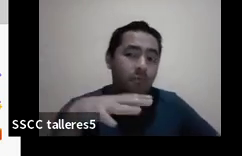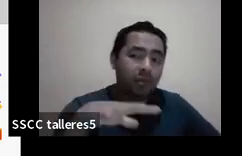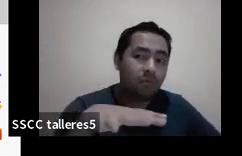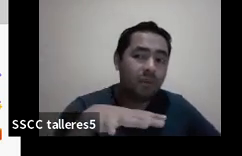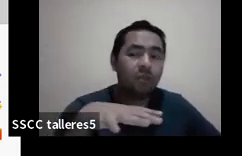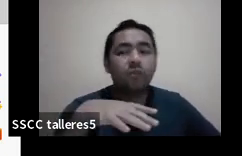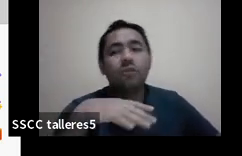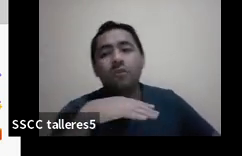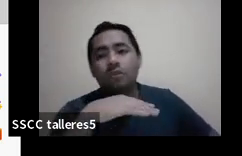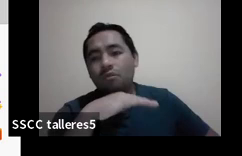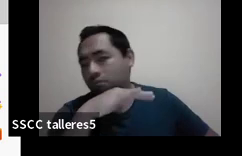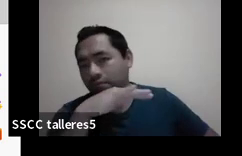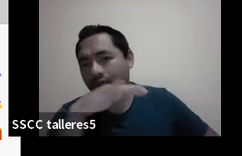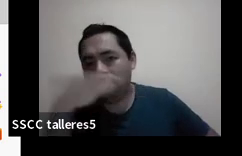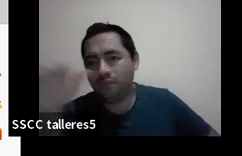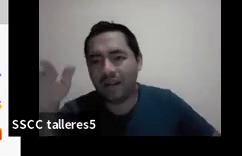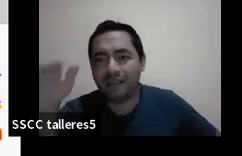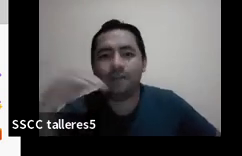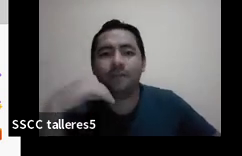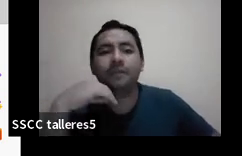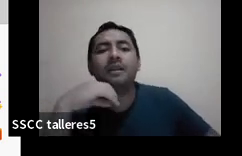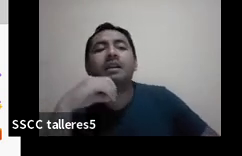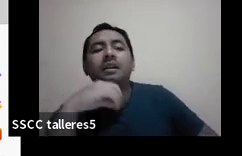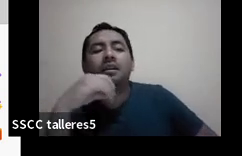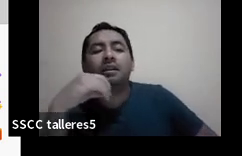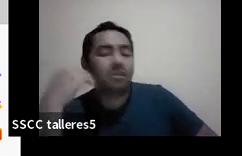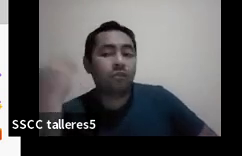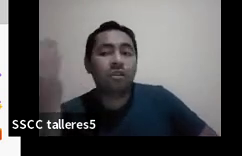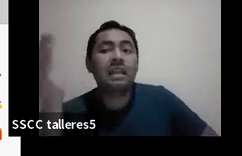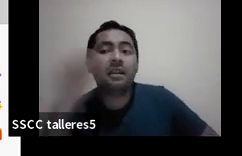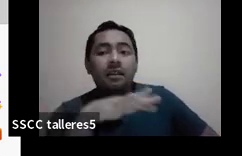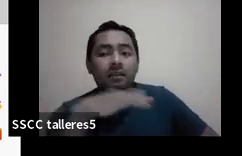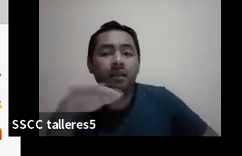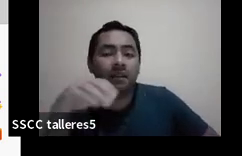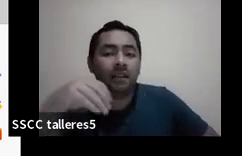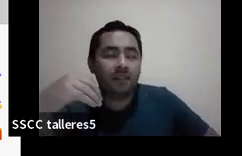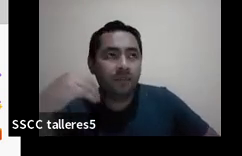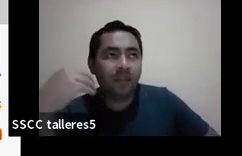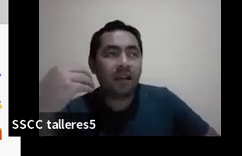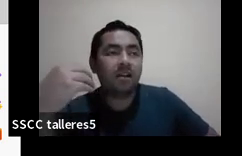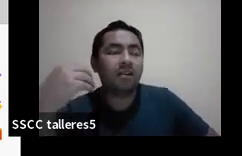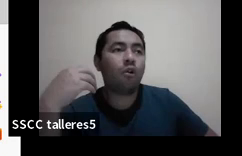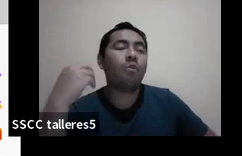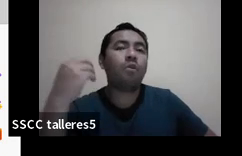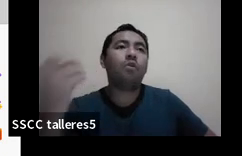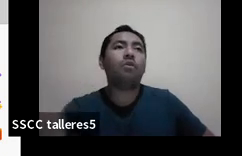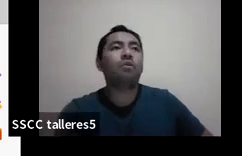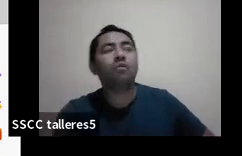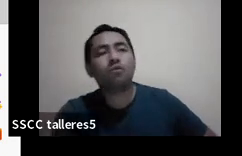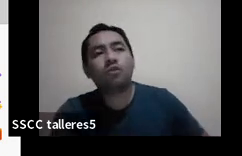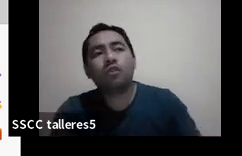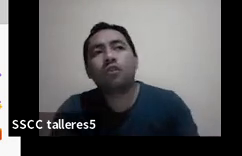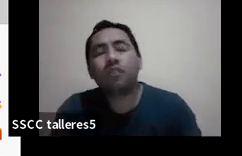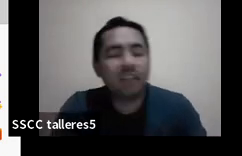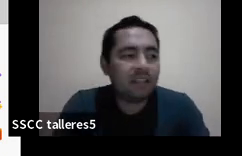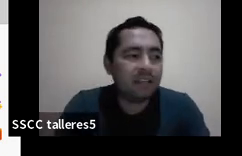poco, más o menos, o nada, ¿no? Y si no escucha nada, se le clasifica como